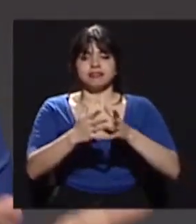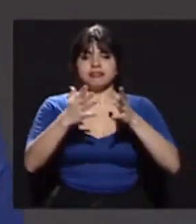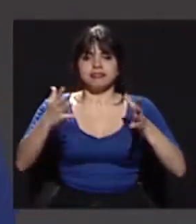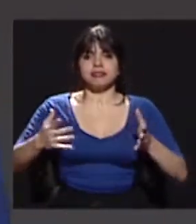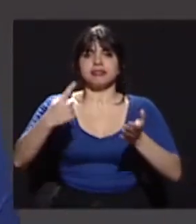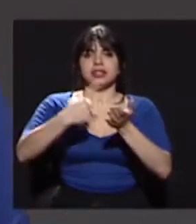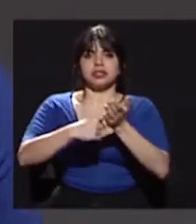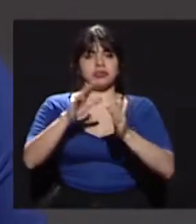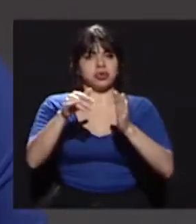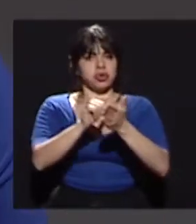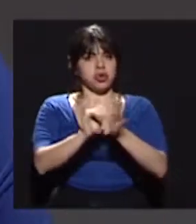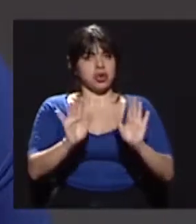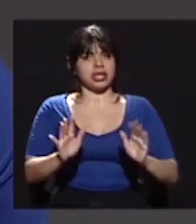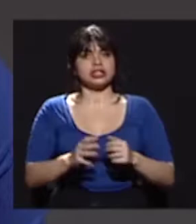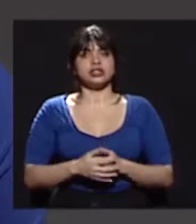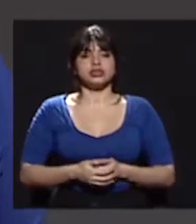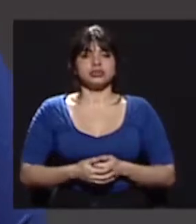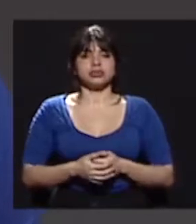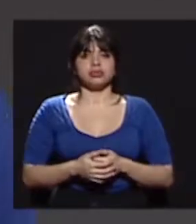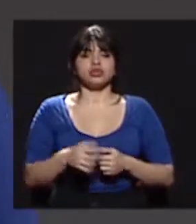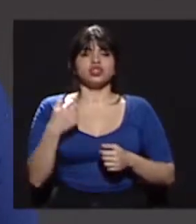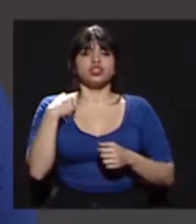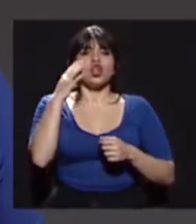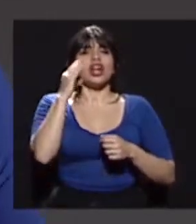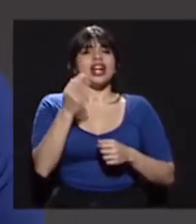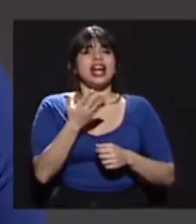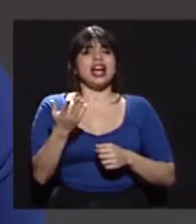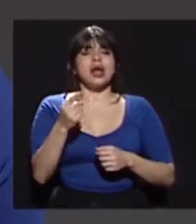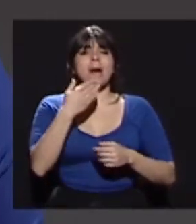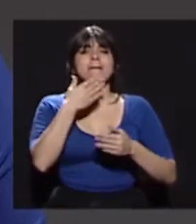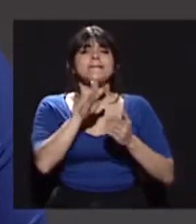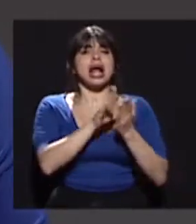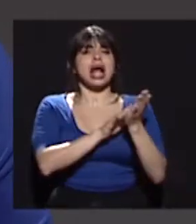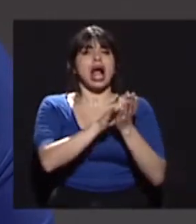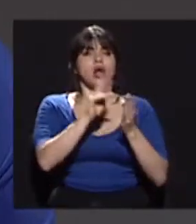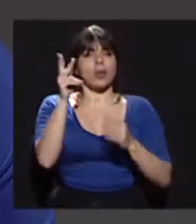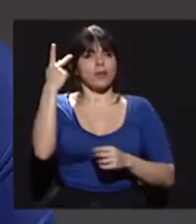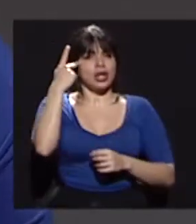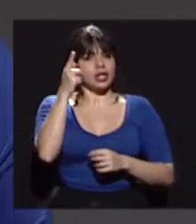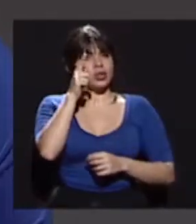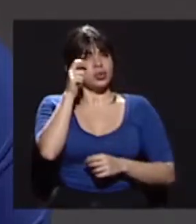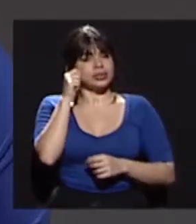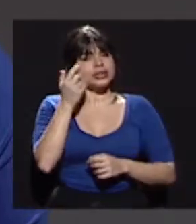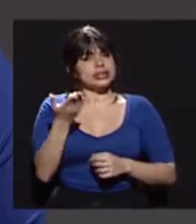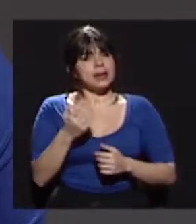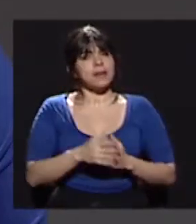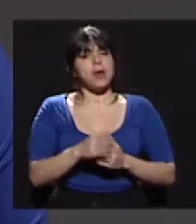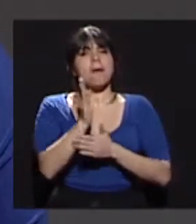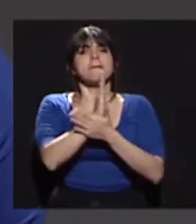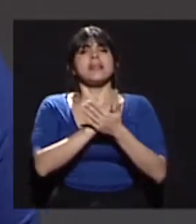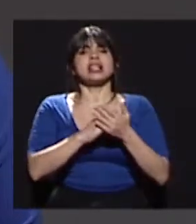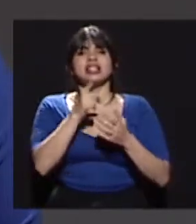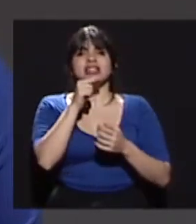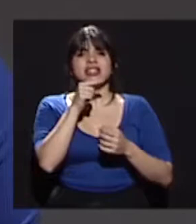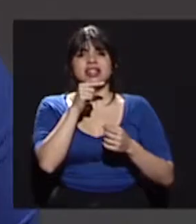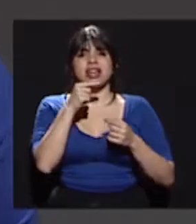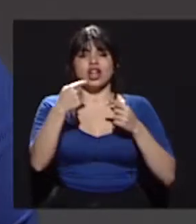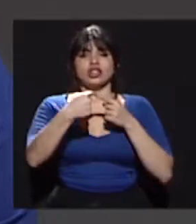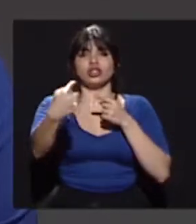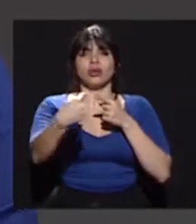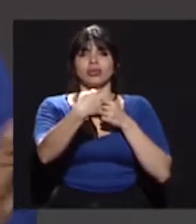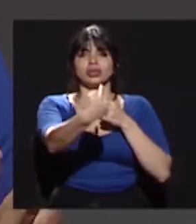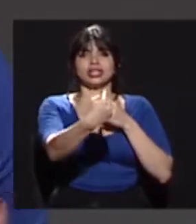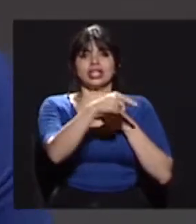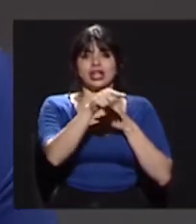discutirlo y todo esto yo lo que creo es que hubo un mal cálculo político guillermo de parte de los opositores